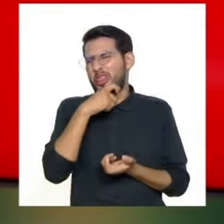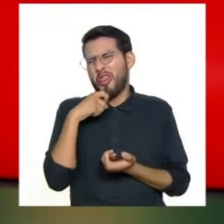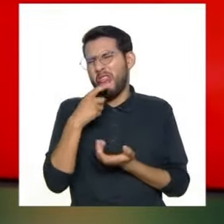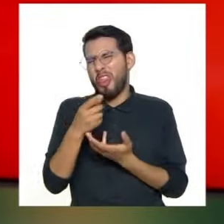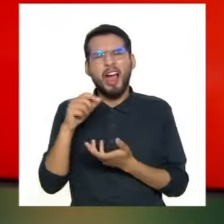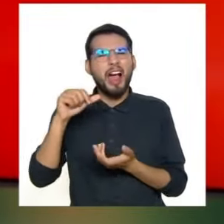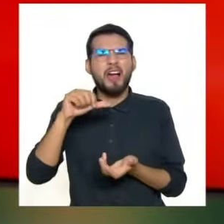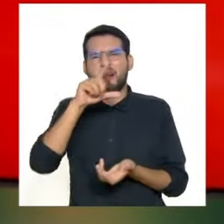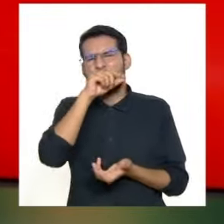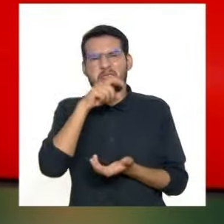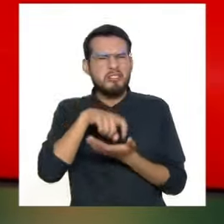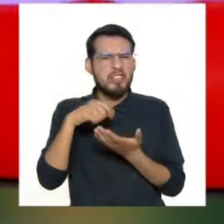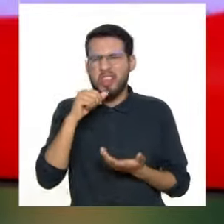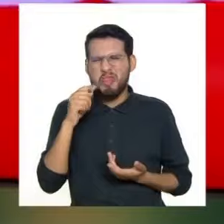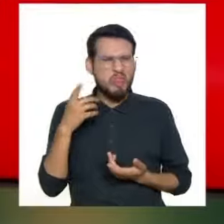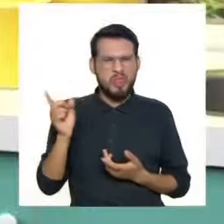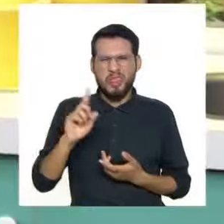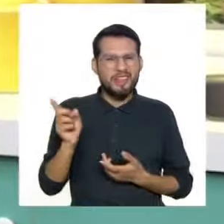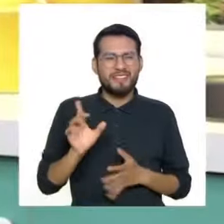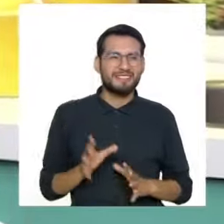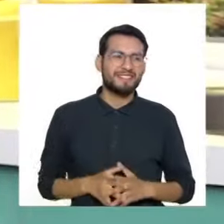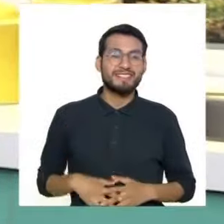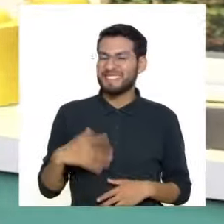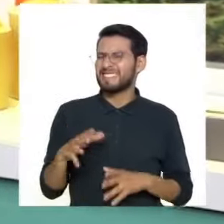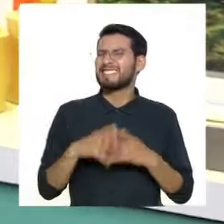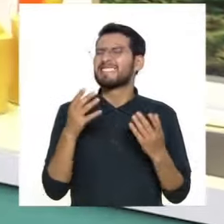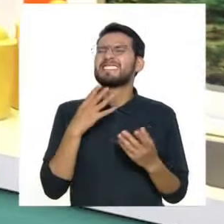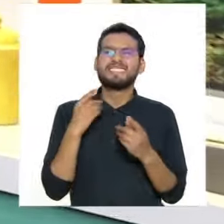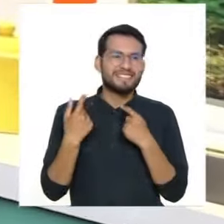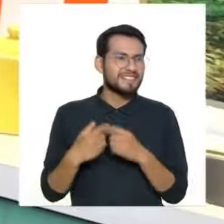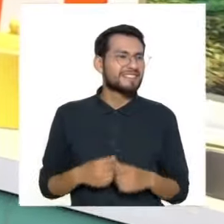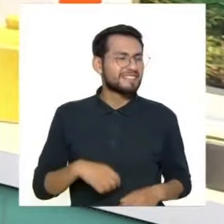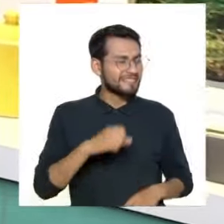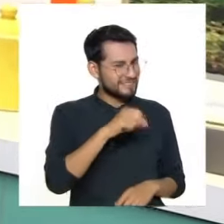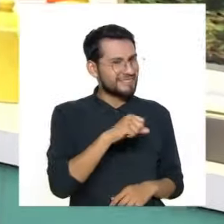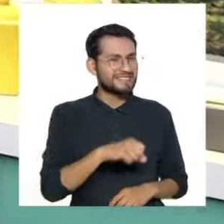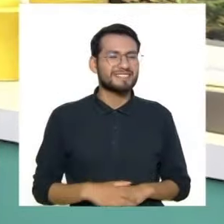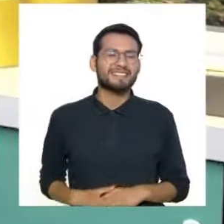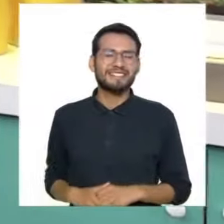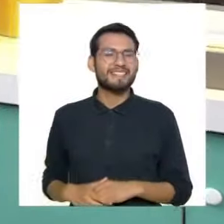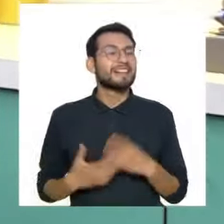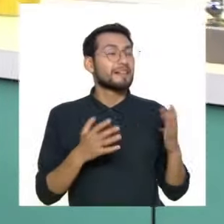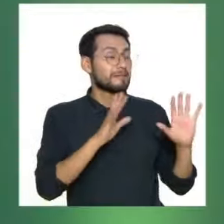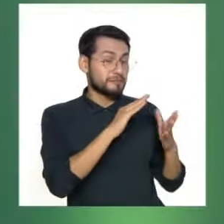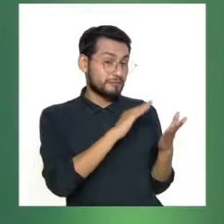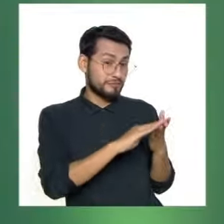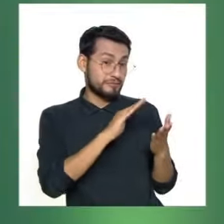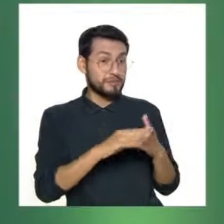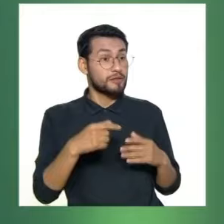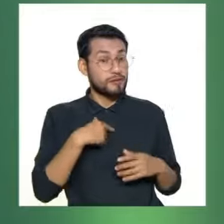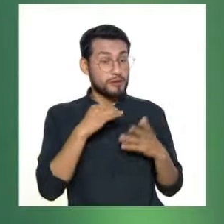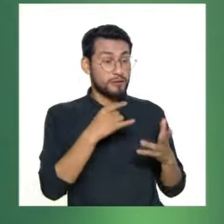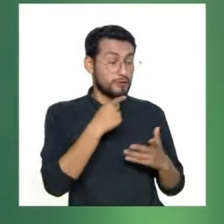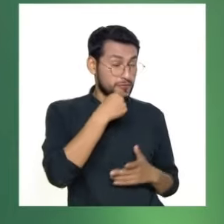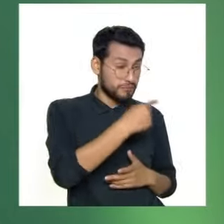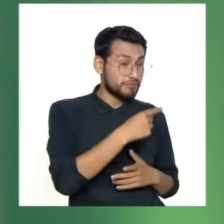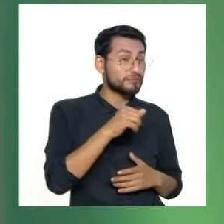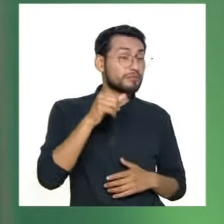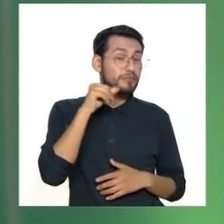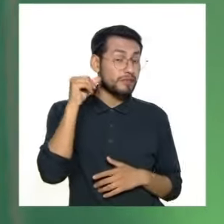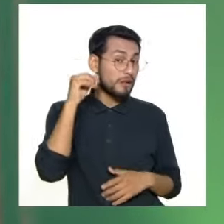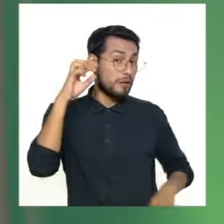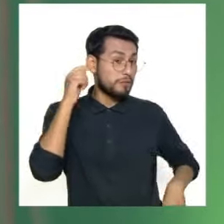qui seco seco no como que ya muy graneado ya y no resbala Exacto Perdón perdón Yo quiero hacer un pequeño comentario Ayer